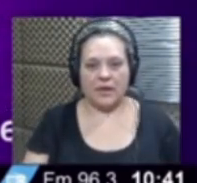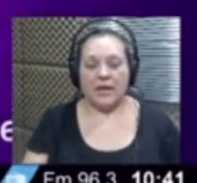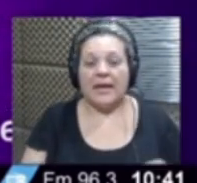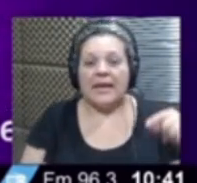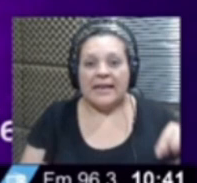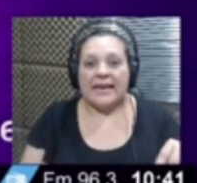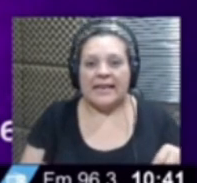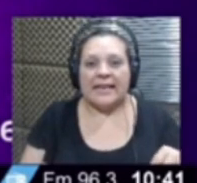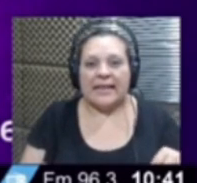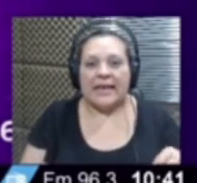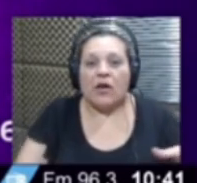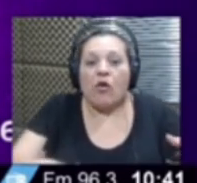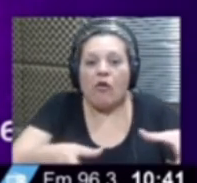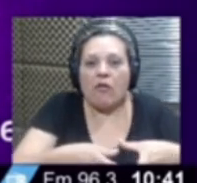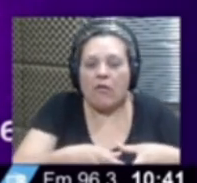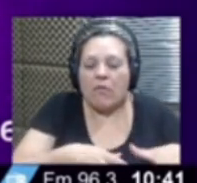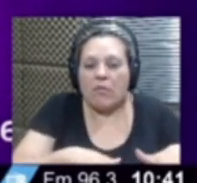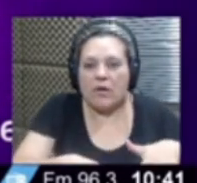la mujer?